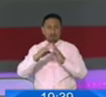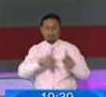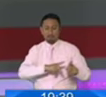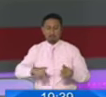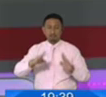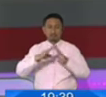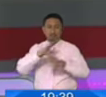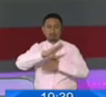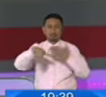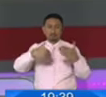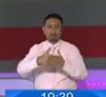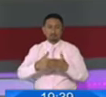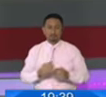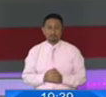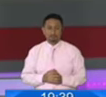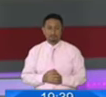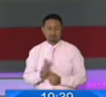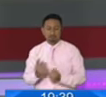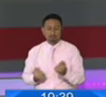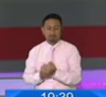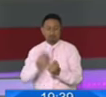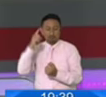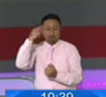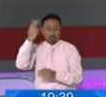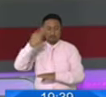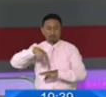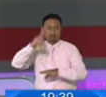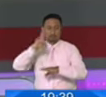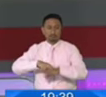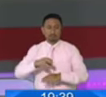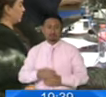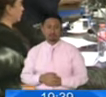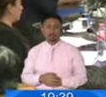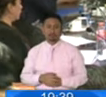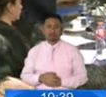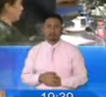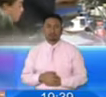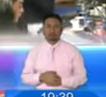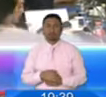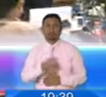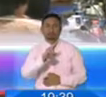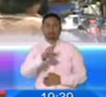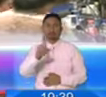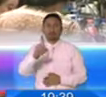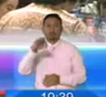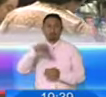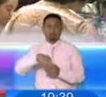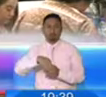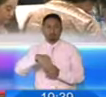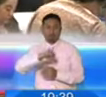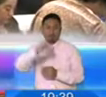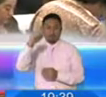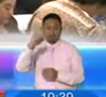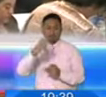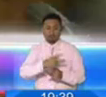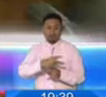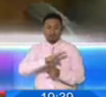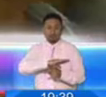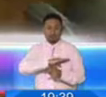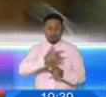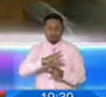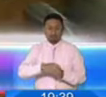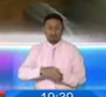viviendas del Plan Casa para Todos, impulsado por el Gobierno Nacional. Con 21 votos a favor, el Consejo Metropolitano aprobó